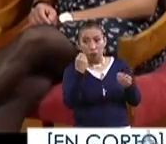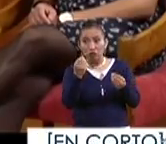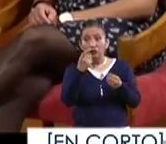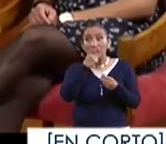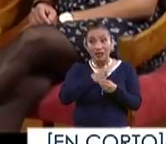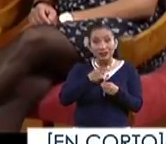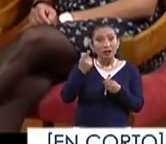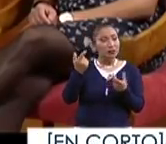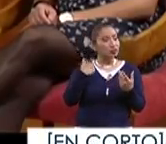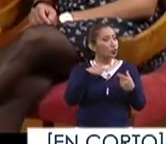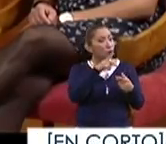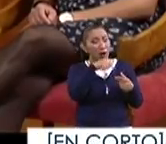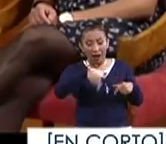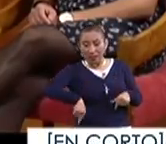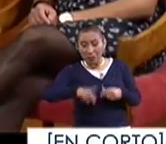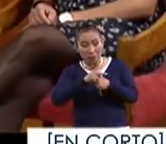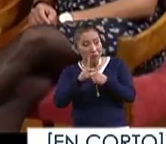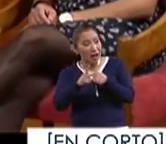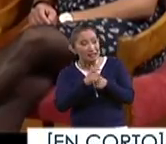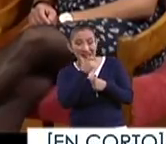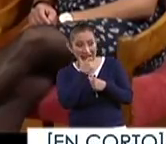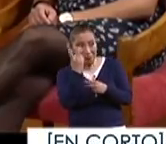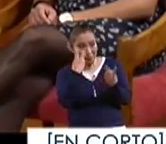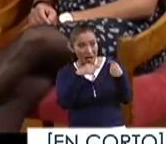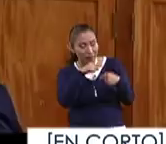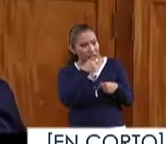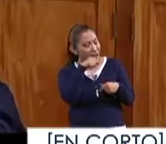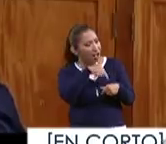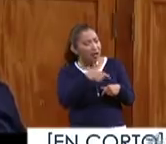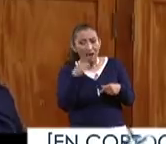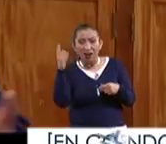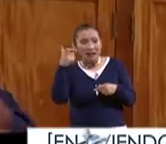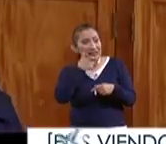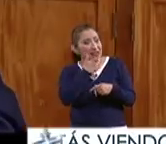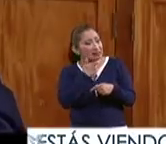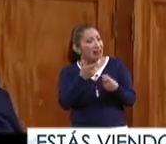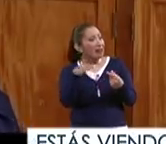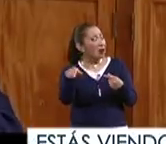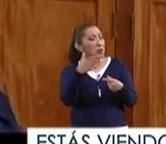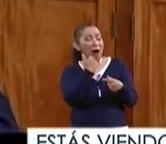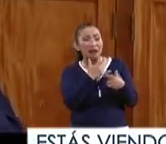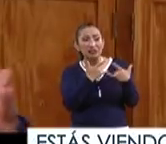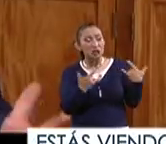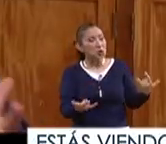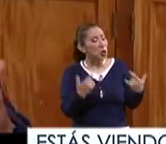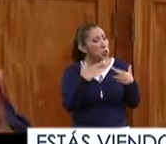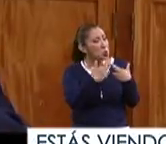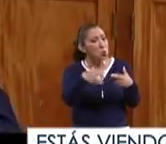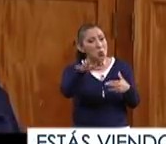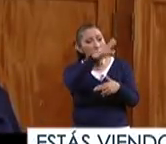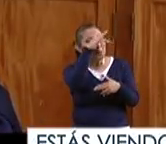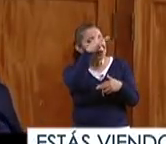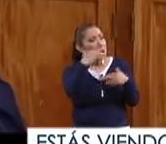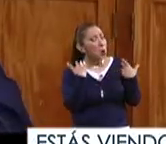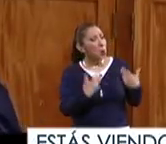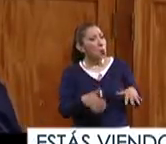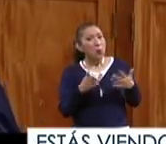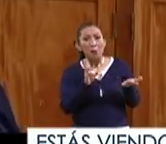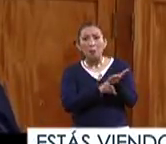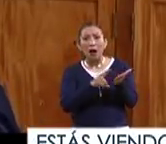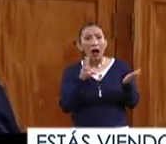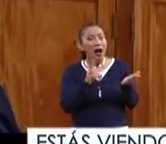muchos dicen, yo no tengo esa historia, ingleses inclusive, alemanes, no tenemos una historia tan rica como la que ustedes